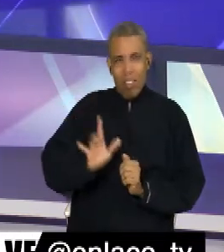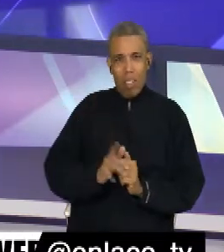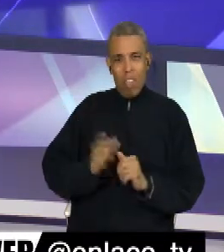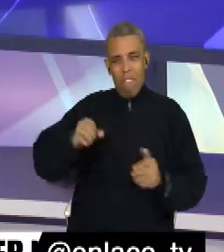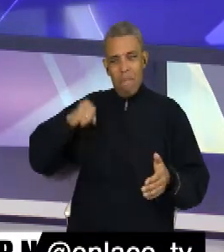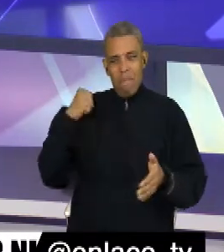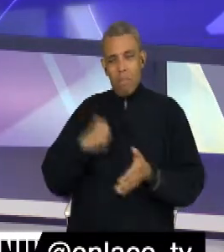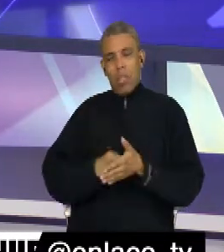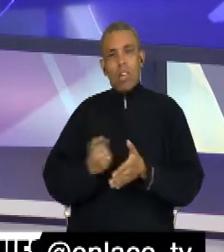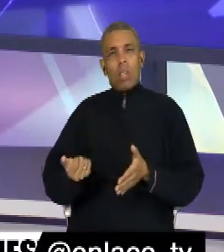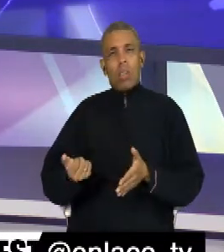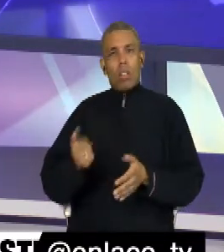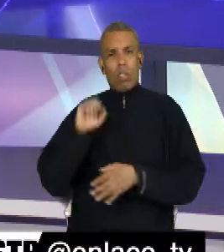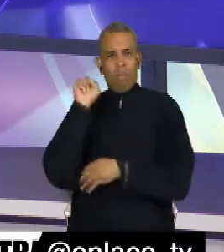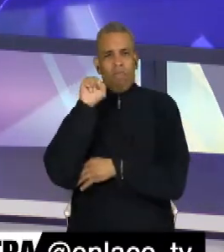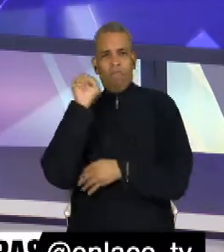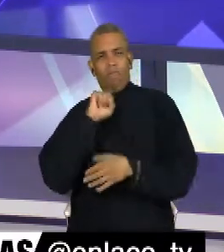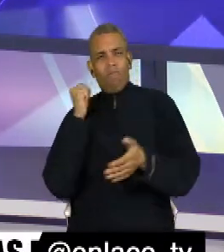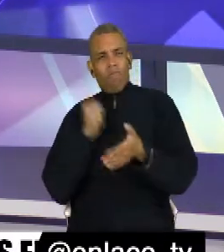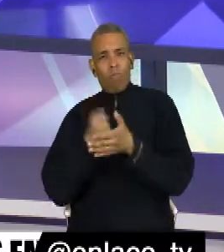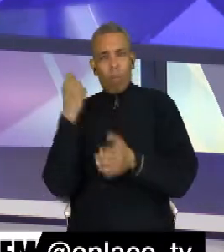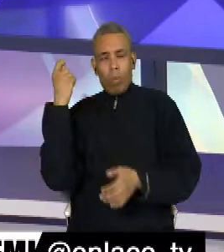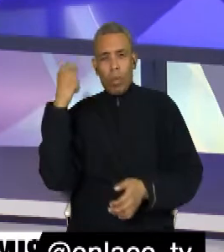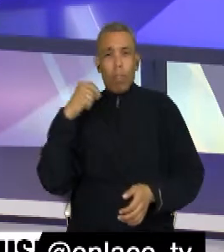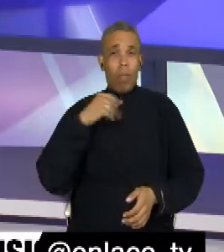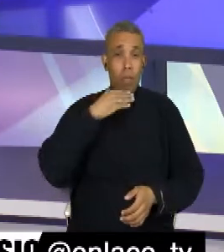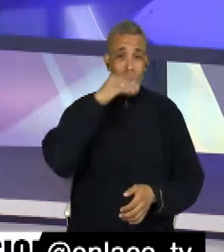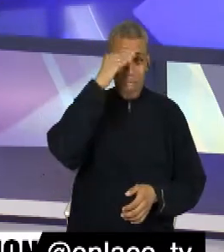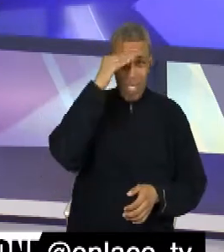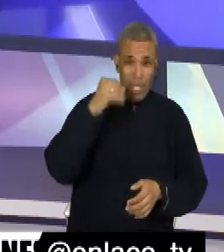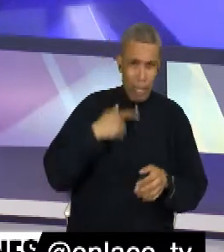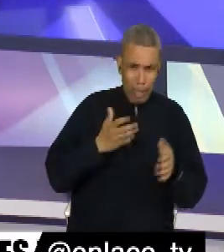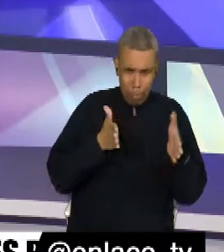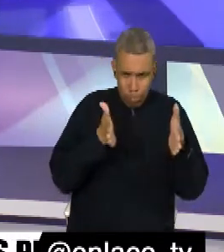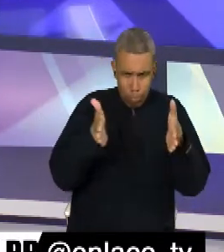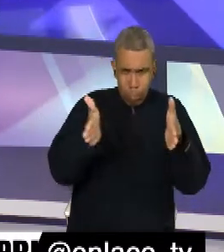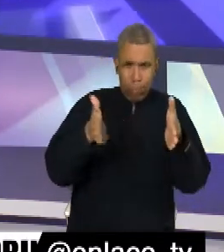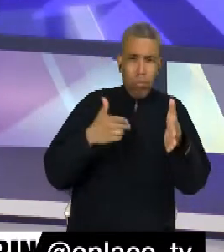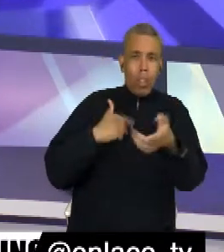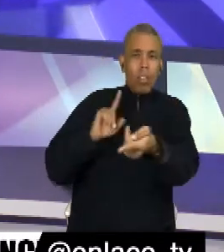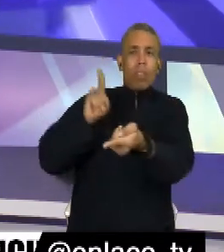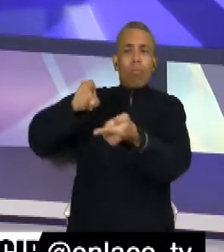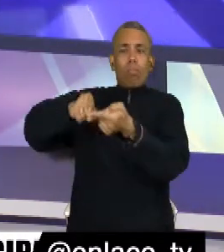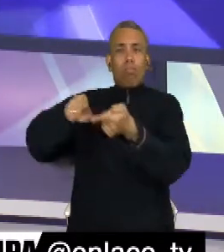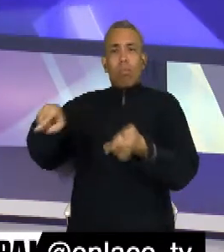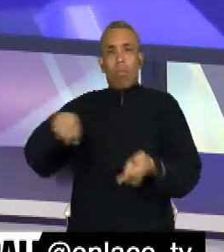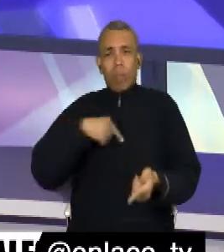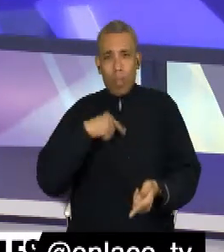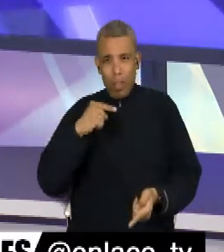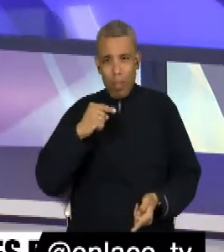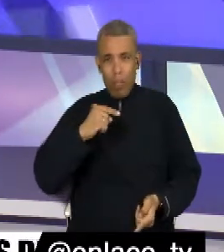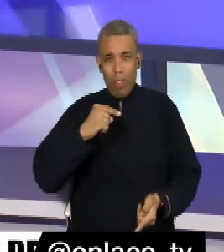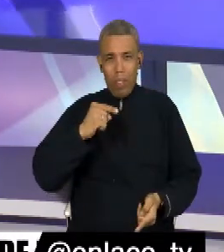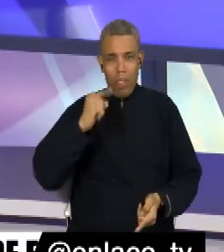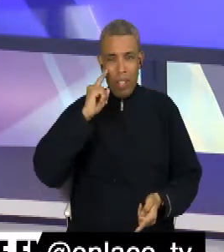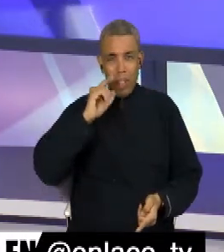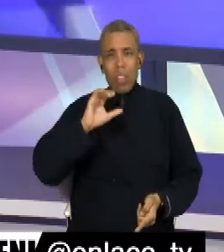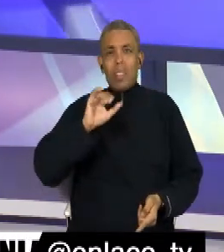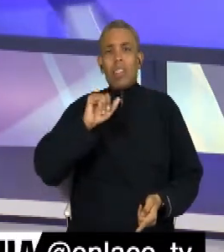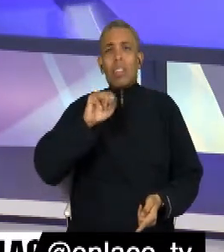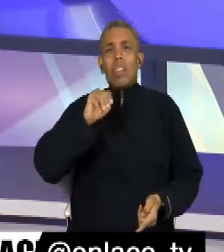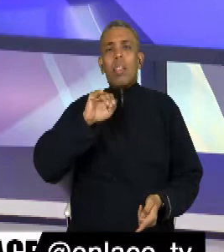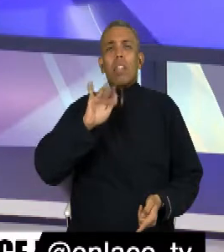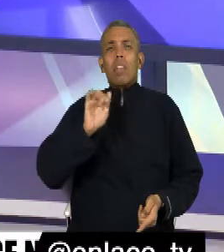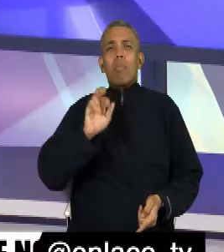accidente de tránsito registrado en las últimas horas en la vía que de Medellín conduce a Cimitarra en Santander. Los heridos se recuperan en